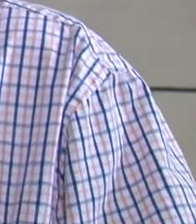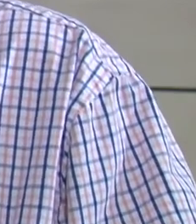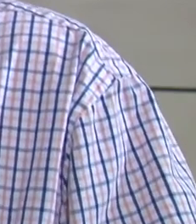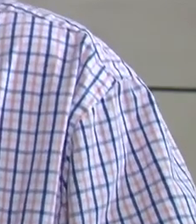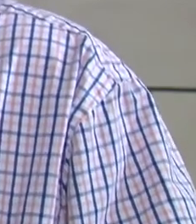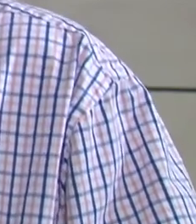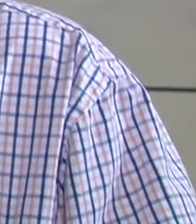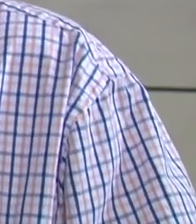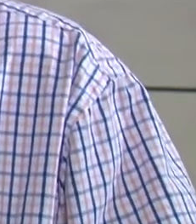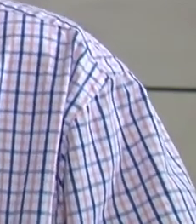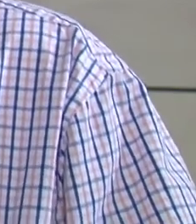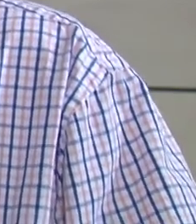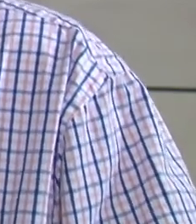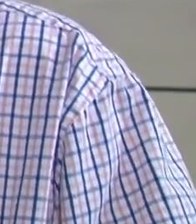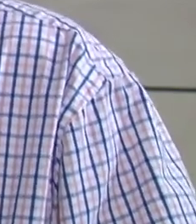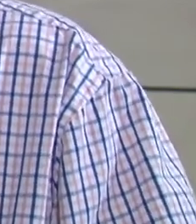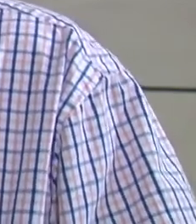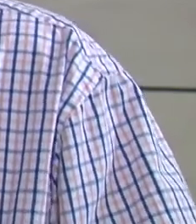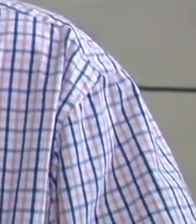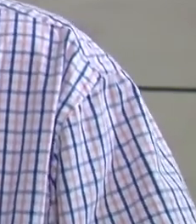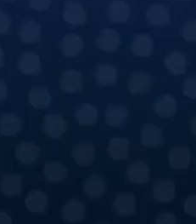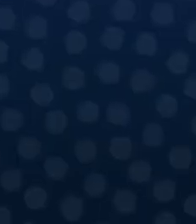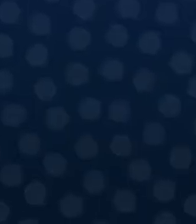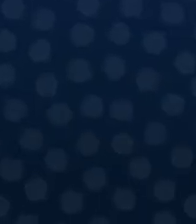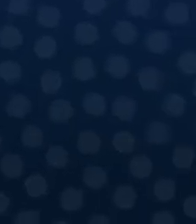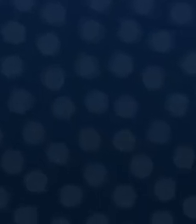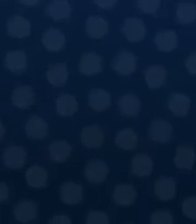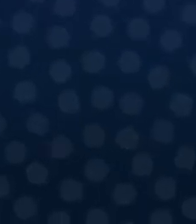no se asocia a la comunicación y eso tendría que